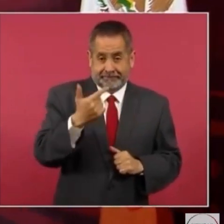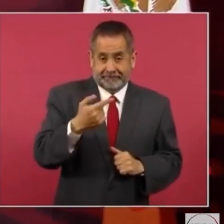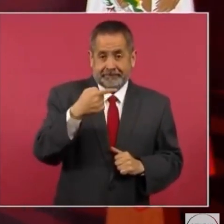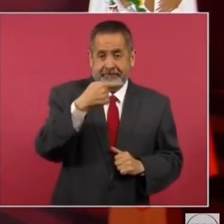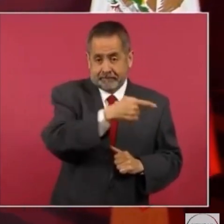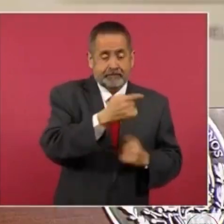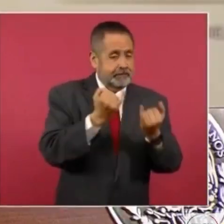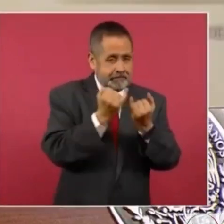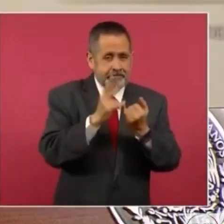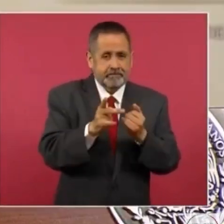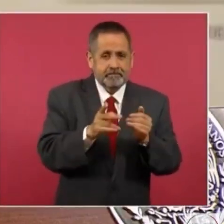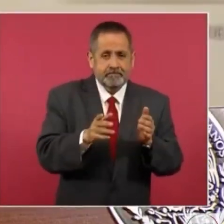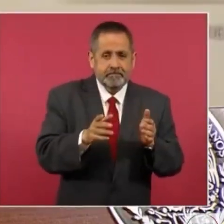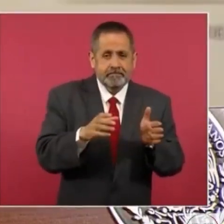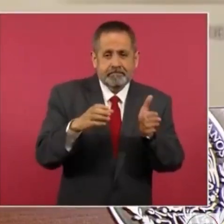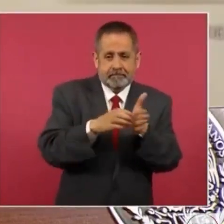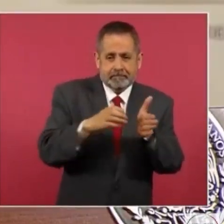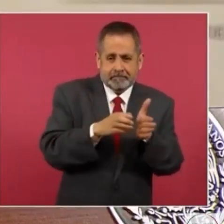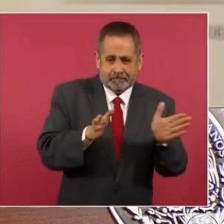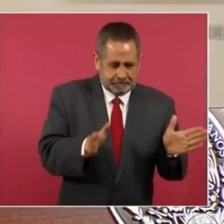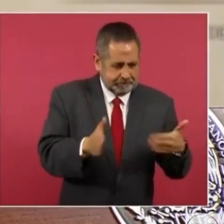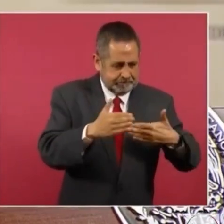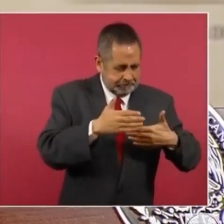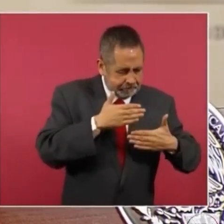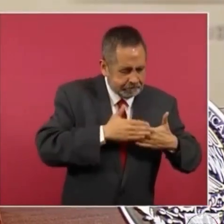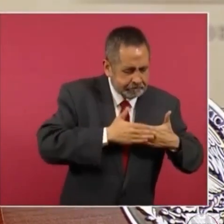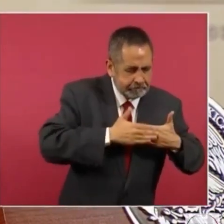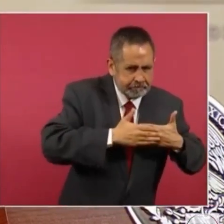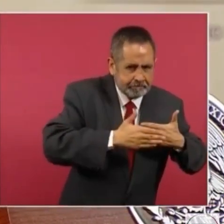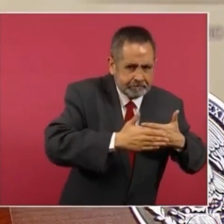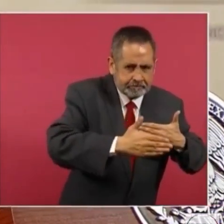Pues así. Y una vez lo fue a ver